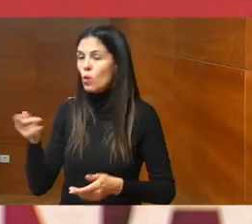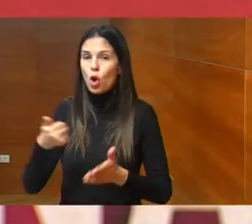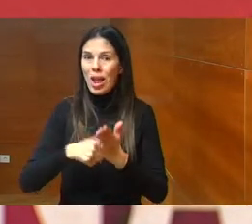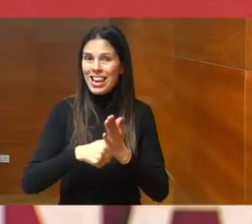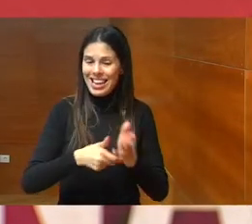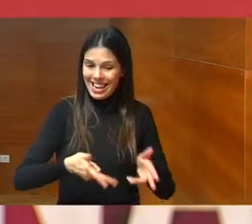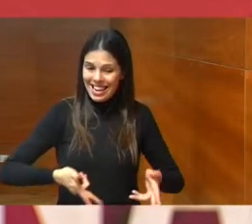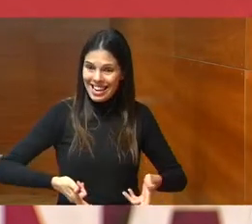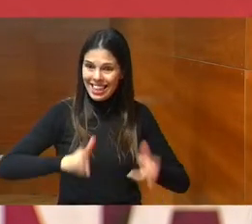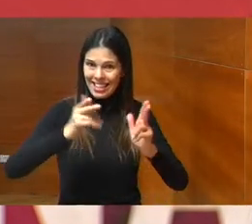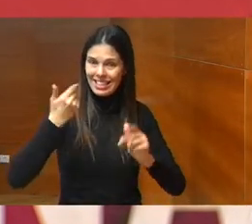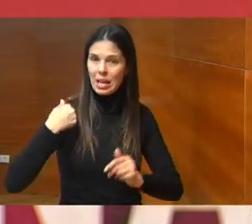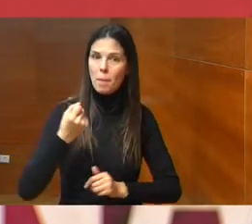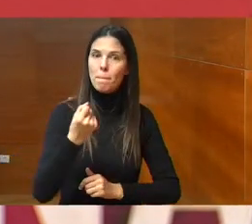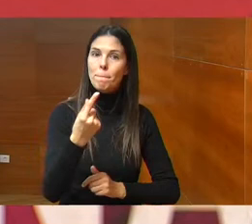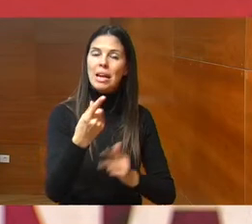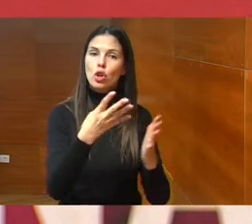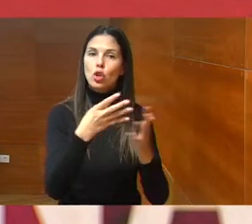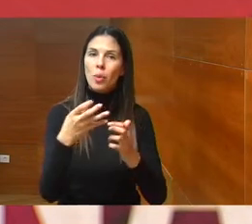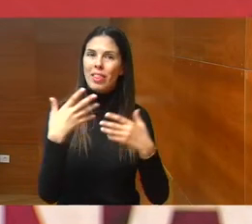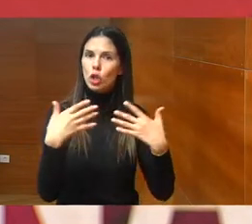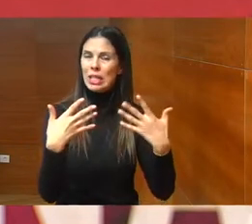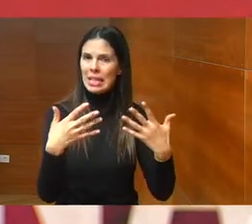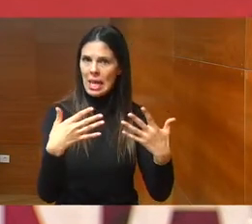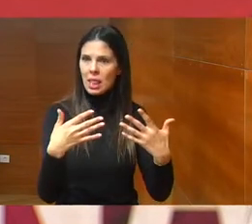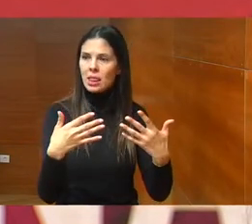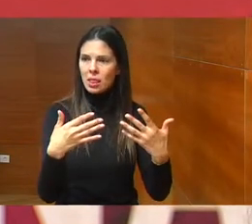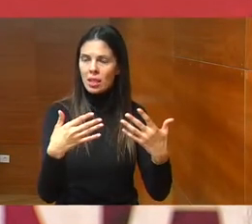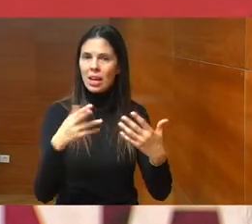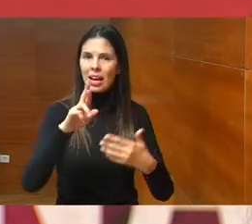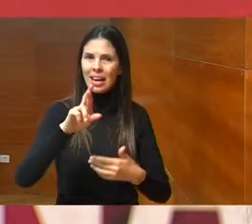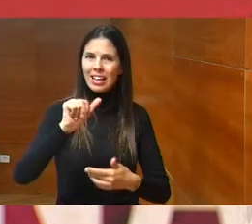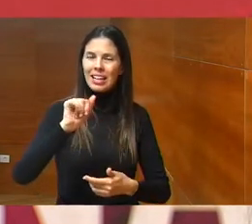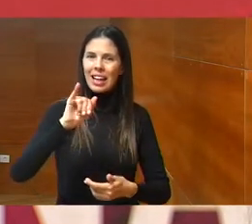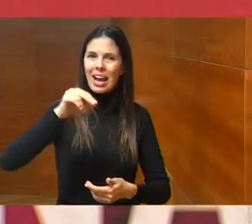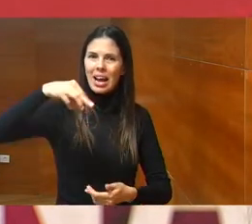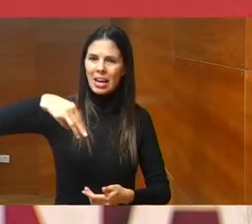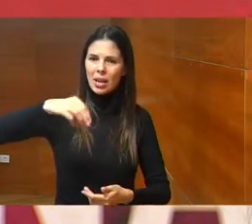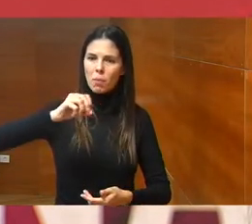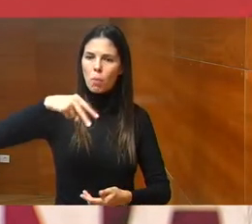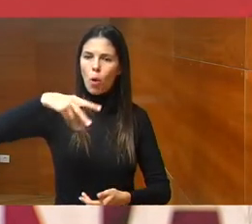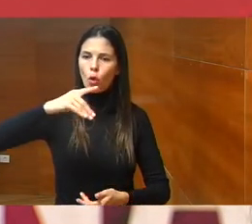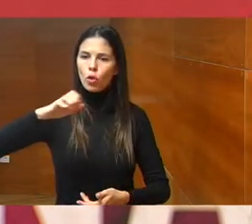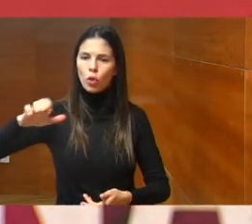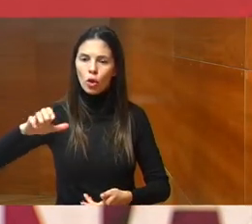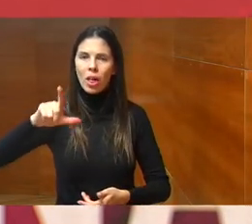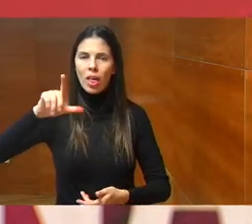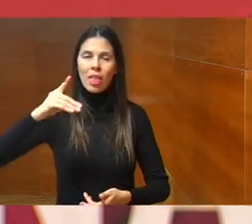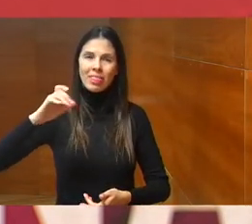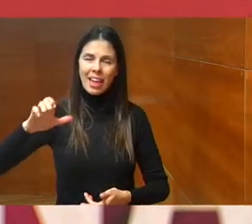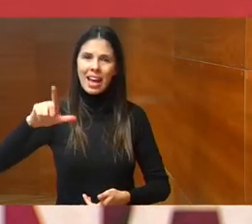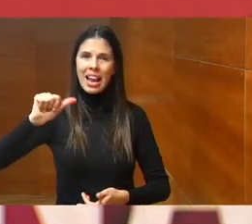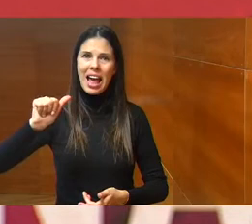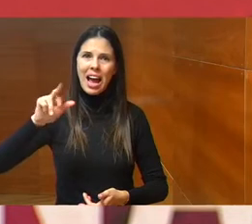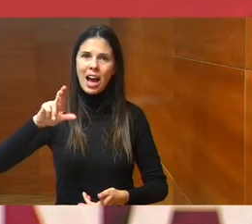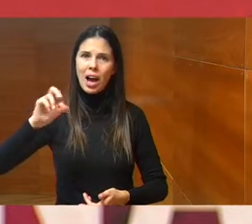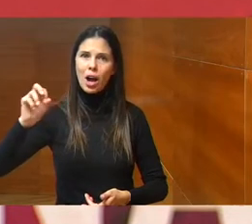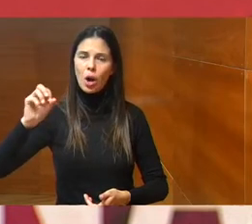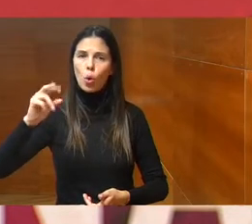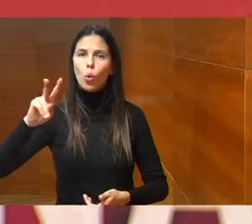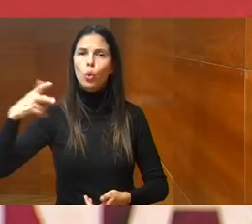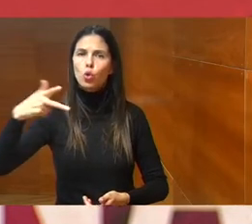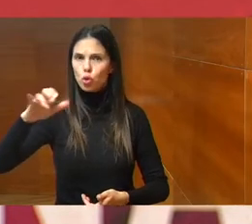que sea en 1910 de Raymond de la rosa que da que